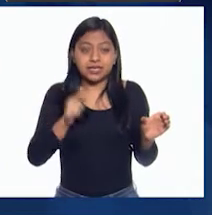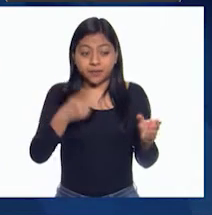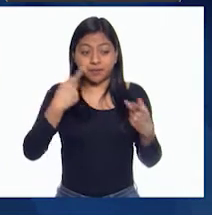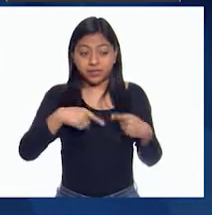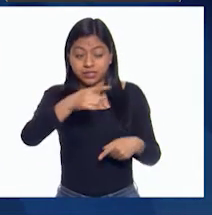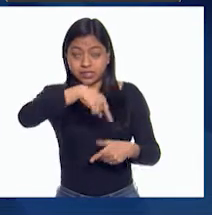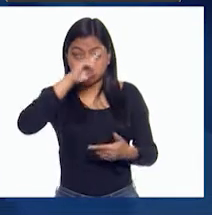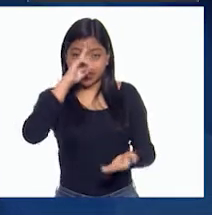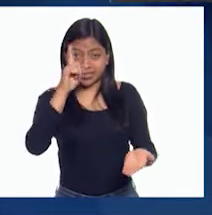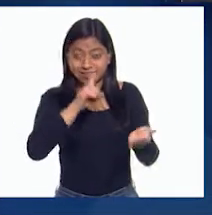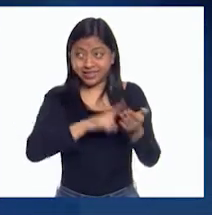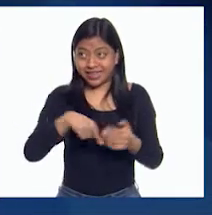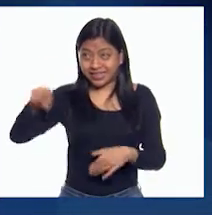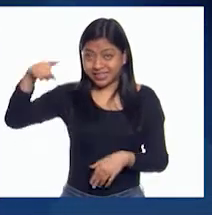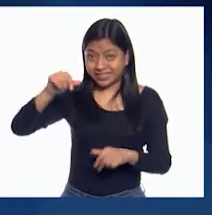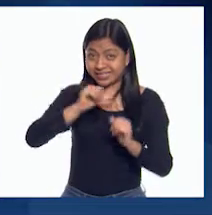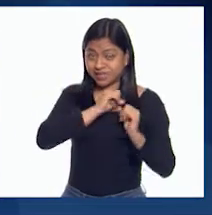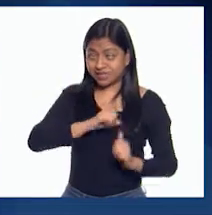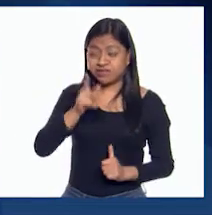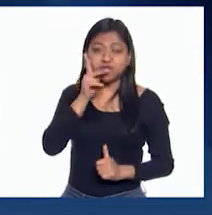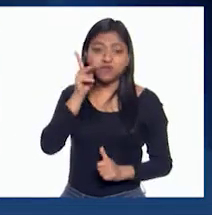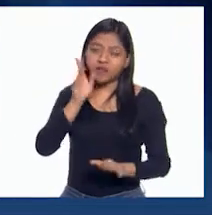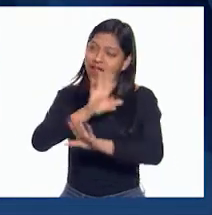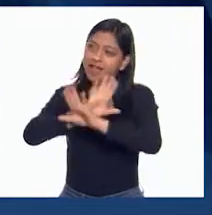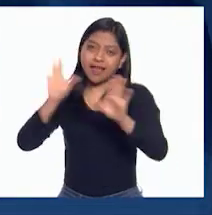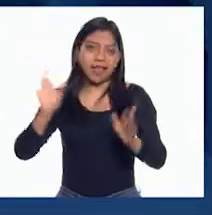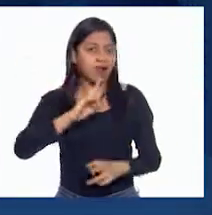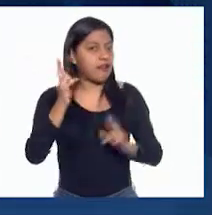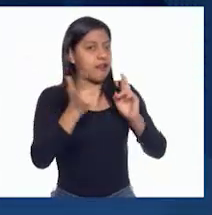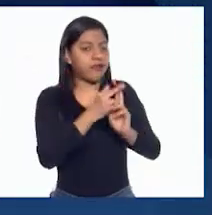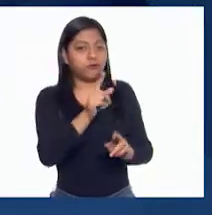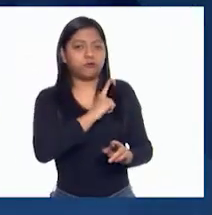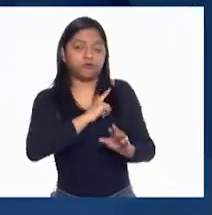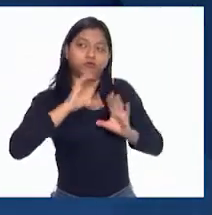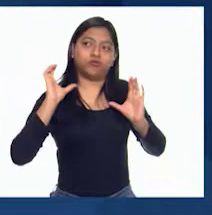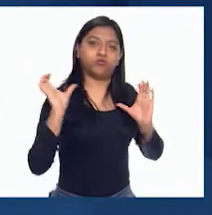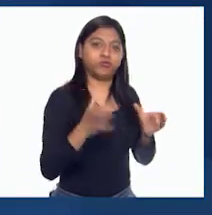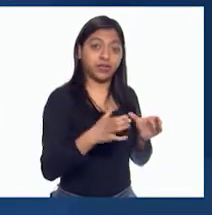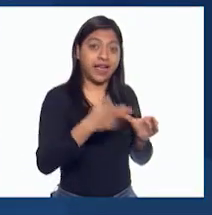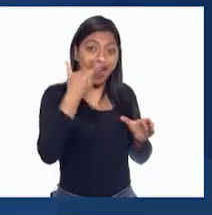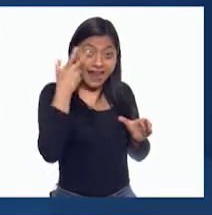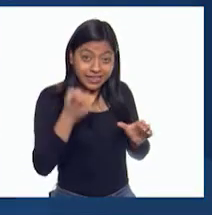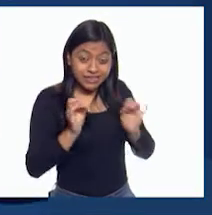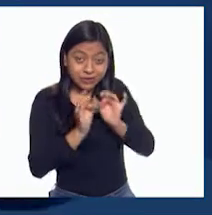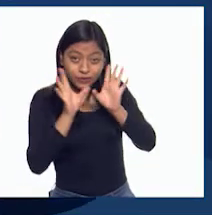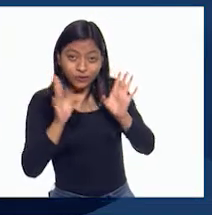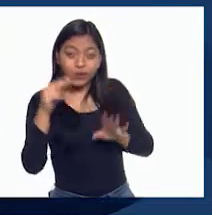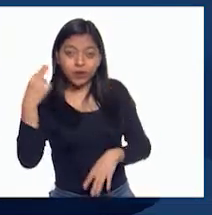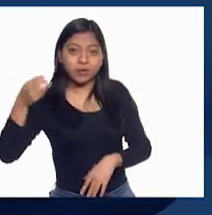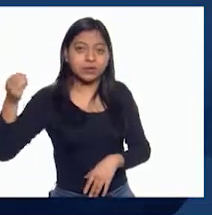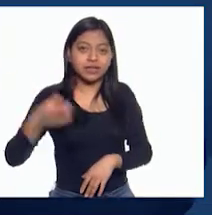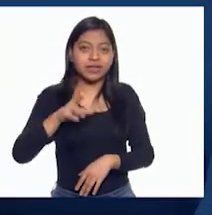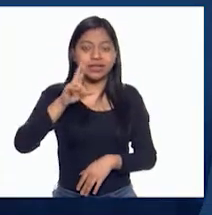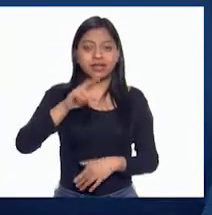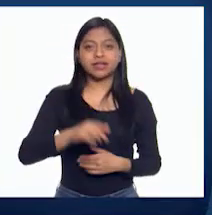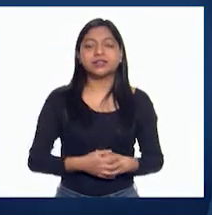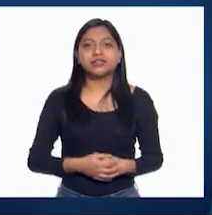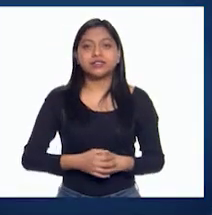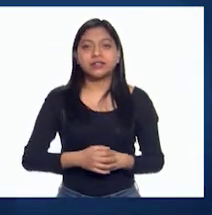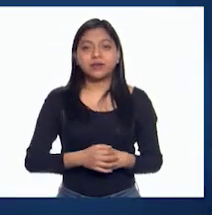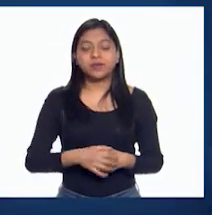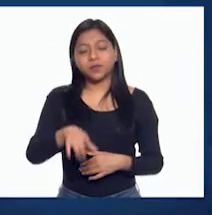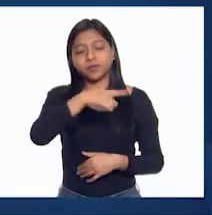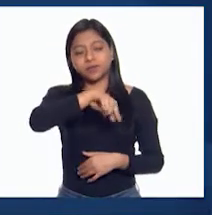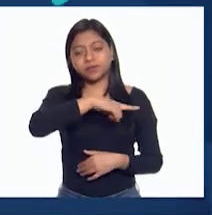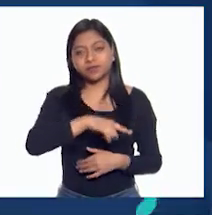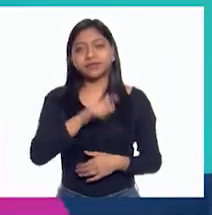creyentes desconocieron a la autoridad del Papa y formaron su propia religión, y a este movimiento se le llamó Reforma